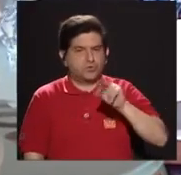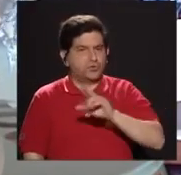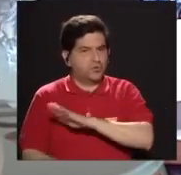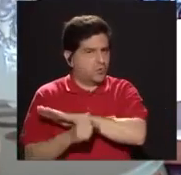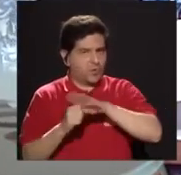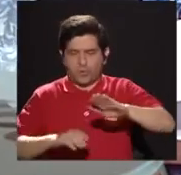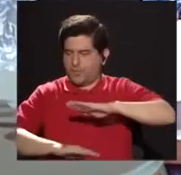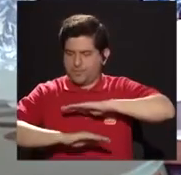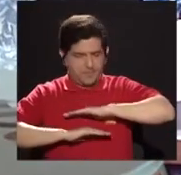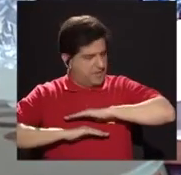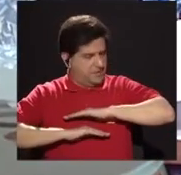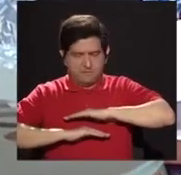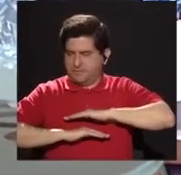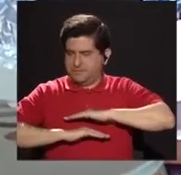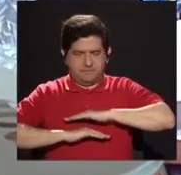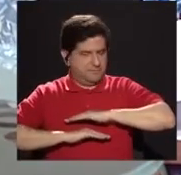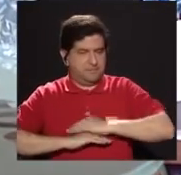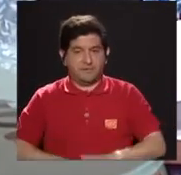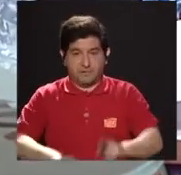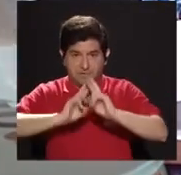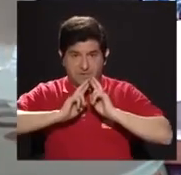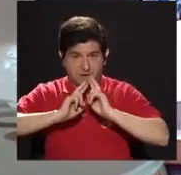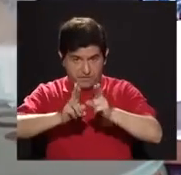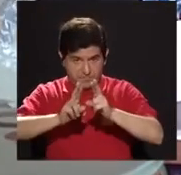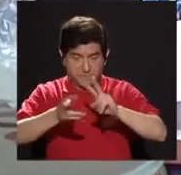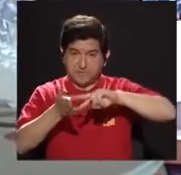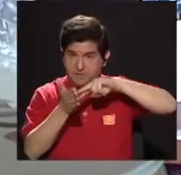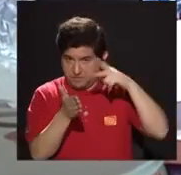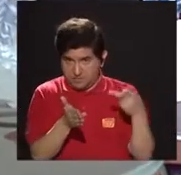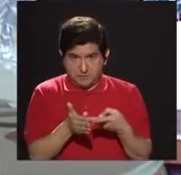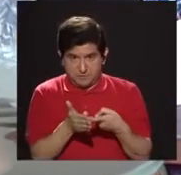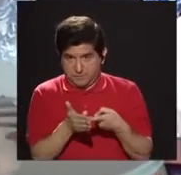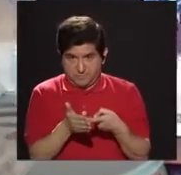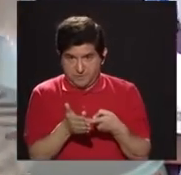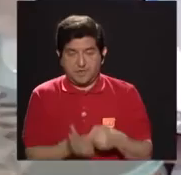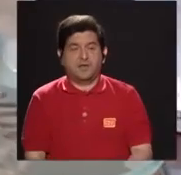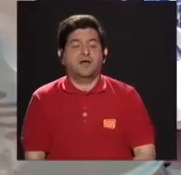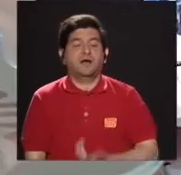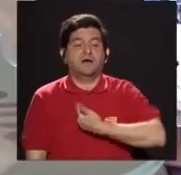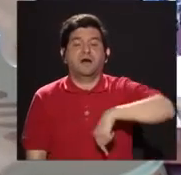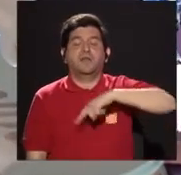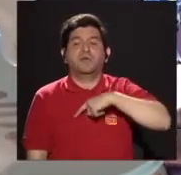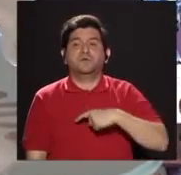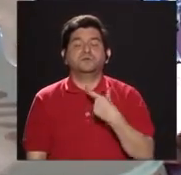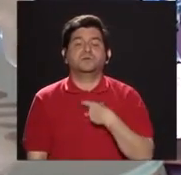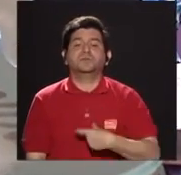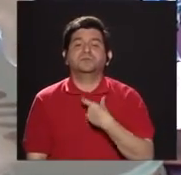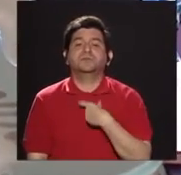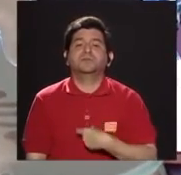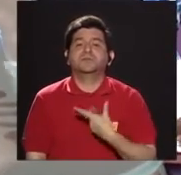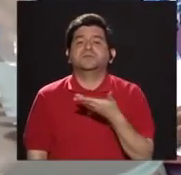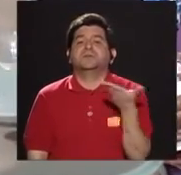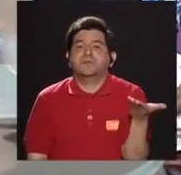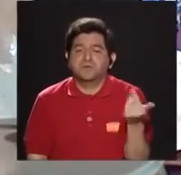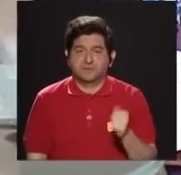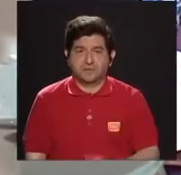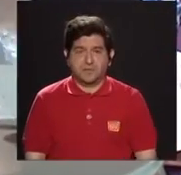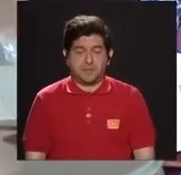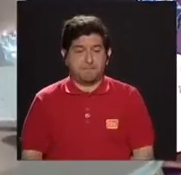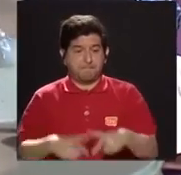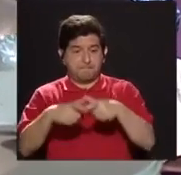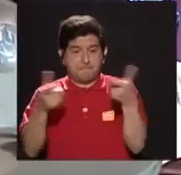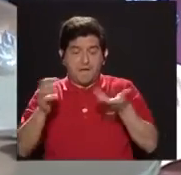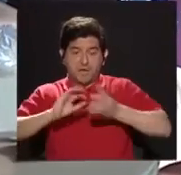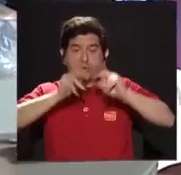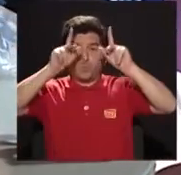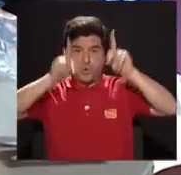completamente satisfechas con el resultado en cuanto a que hubiéramos deseado que una mayor